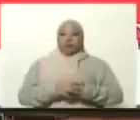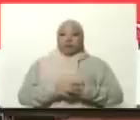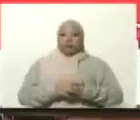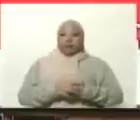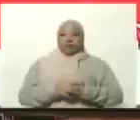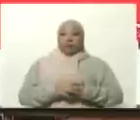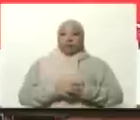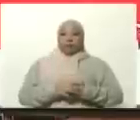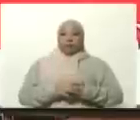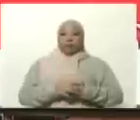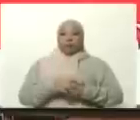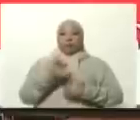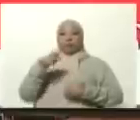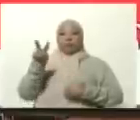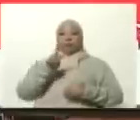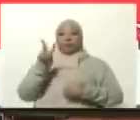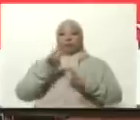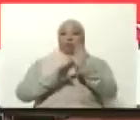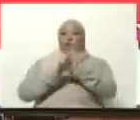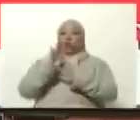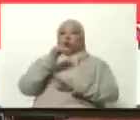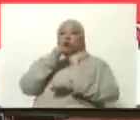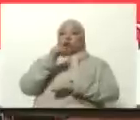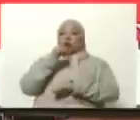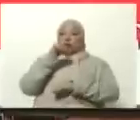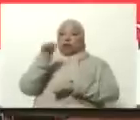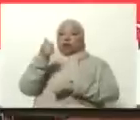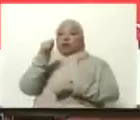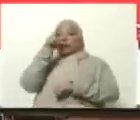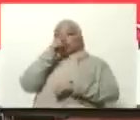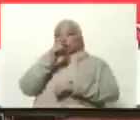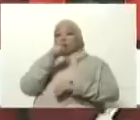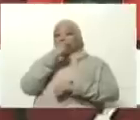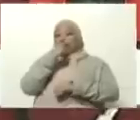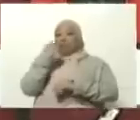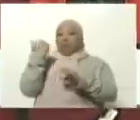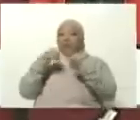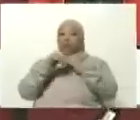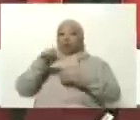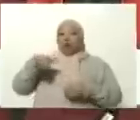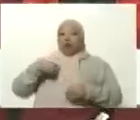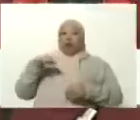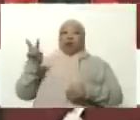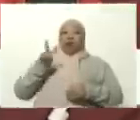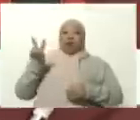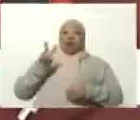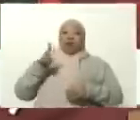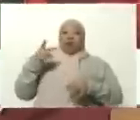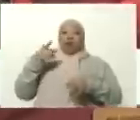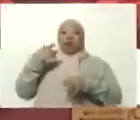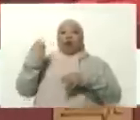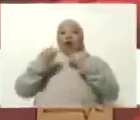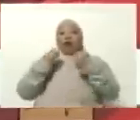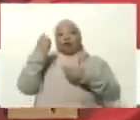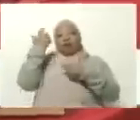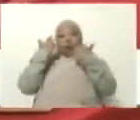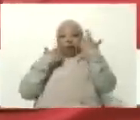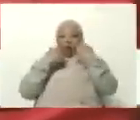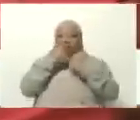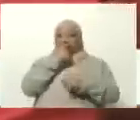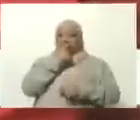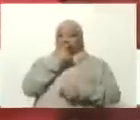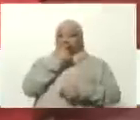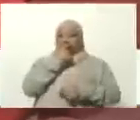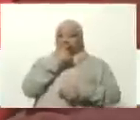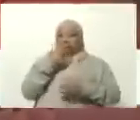del regreso del comandante, de dar su mensaje a nuestro país, donde nos encomendó